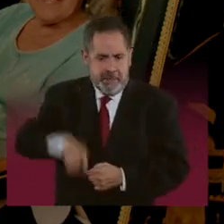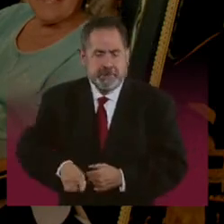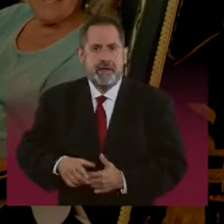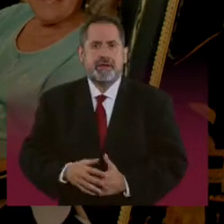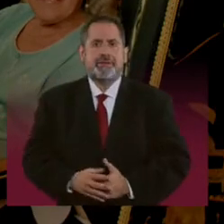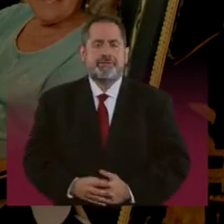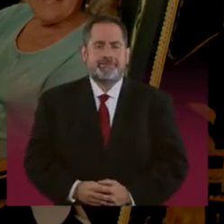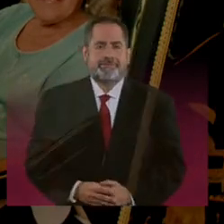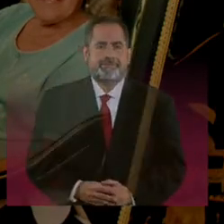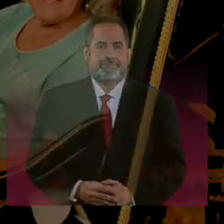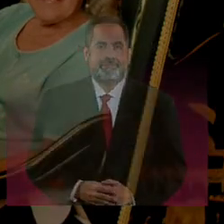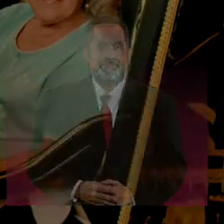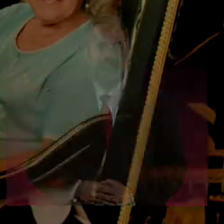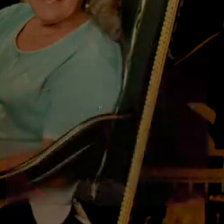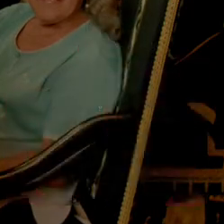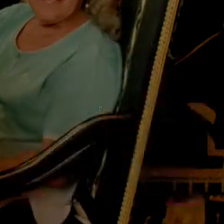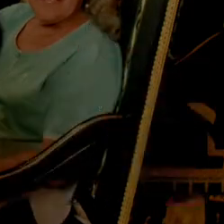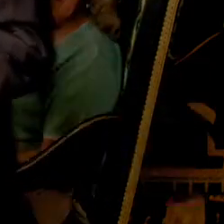palacio nacional